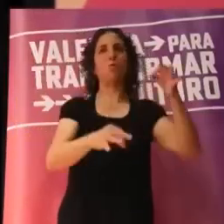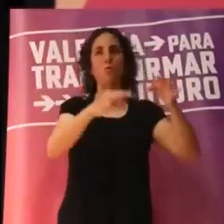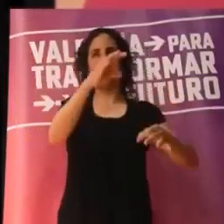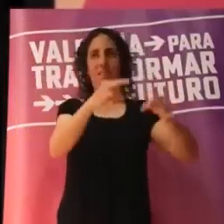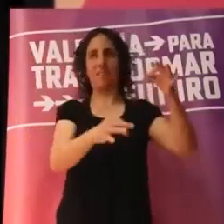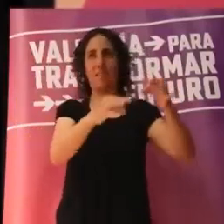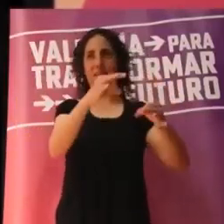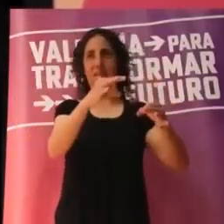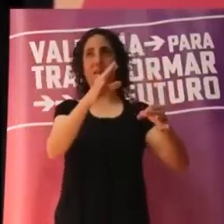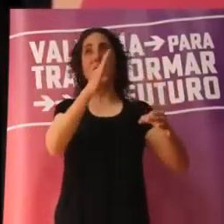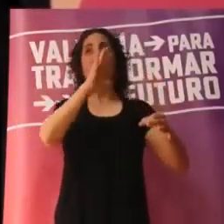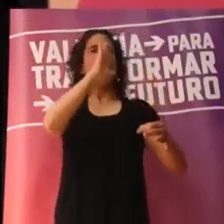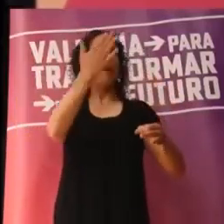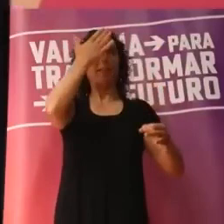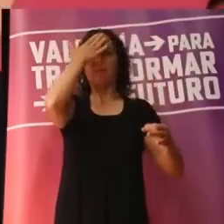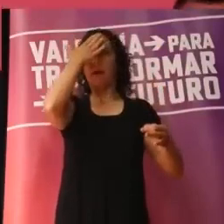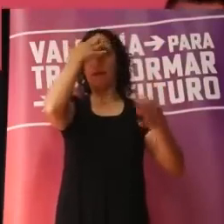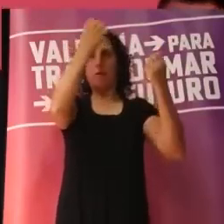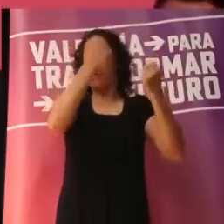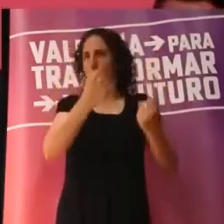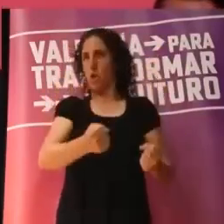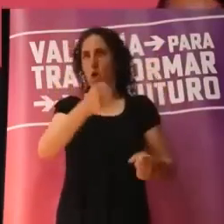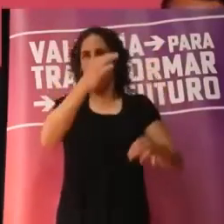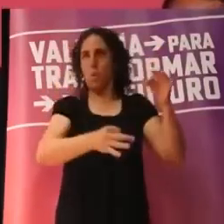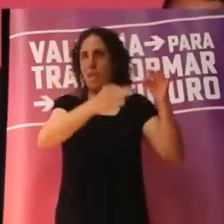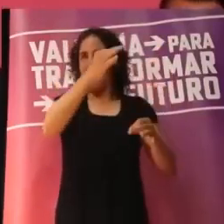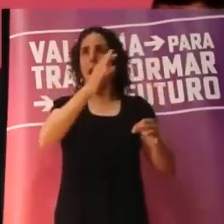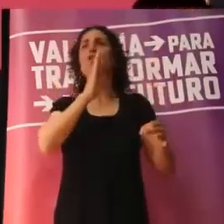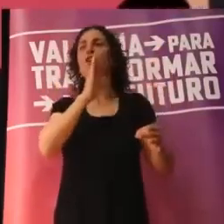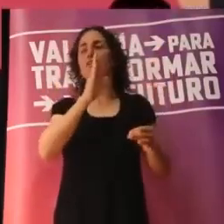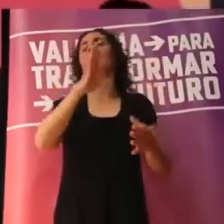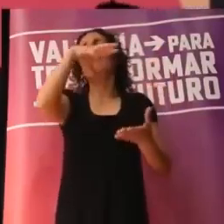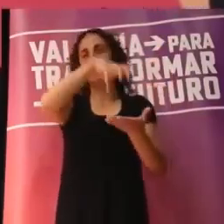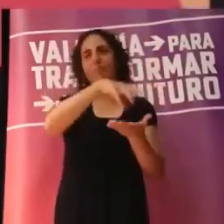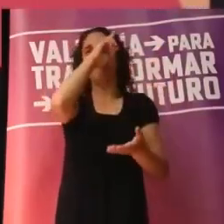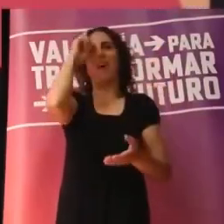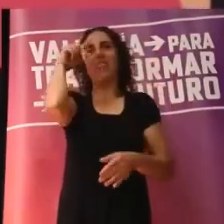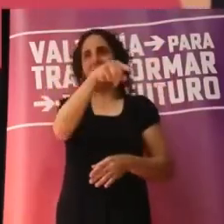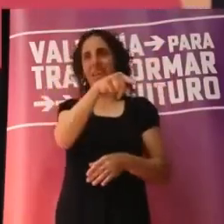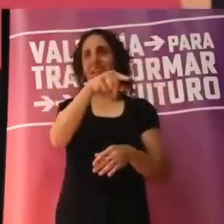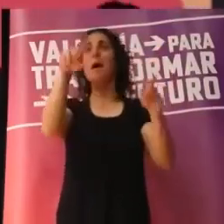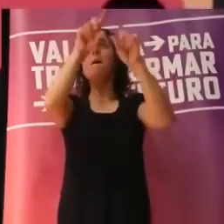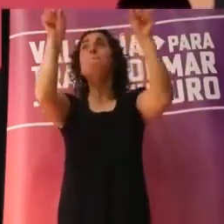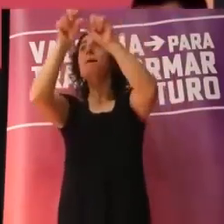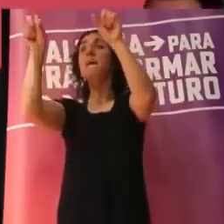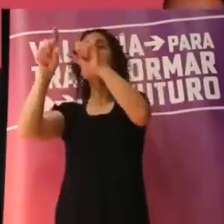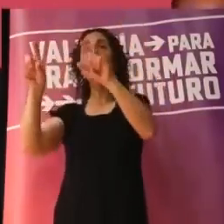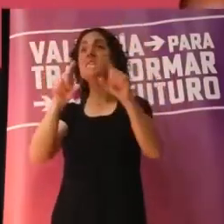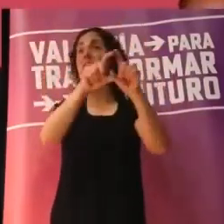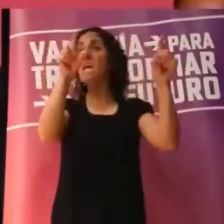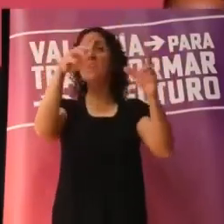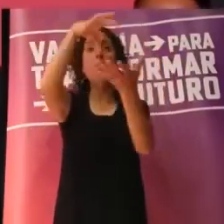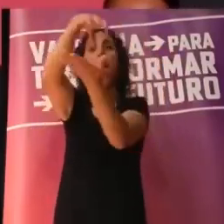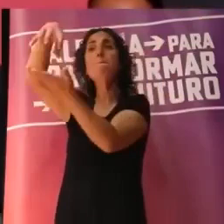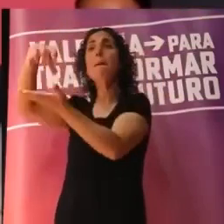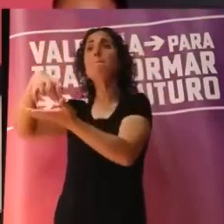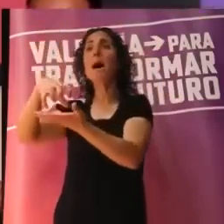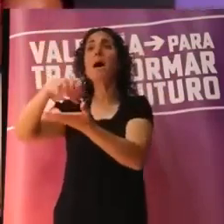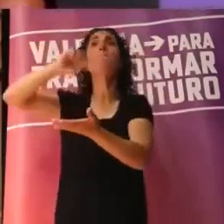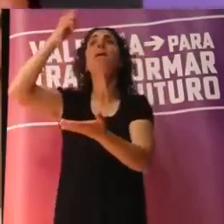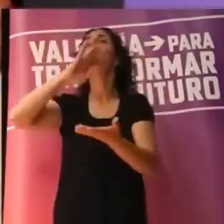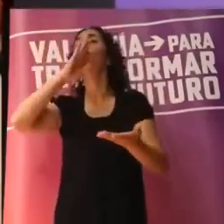en Madrid, y es una derecha económica cuyos principales activos empresariales tienen las sedes de sus empresas en